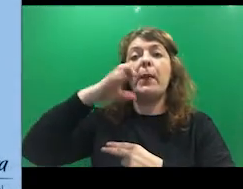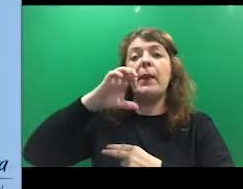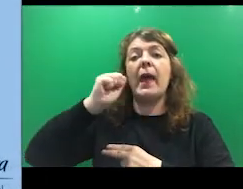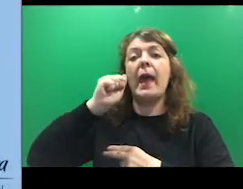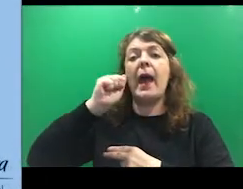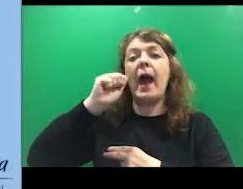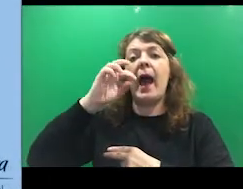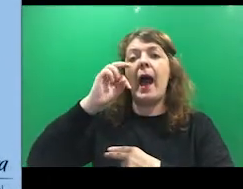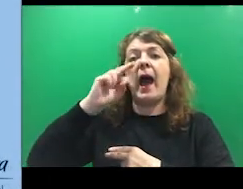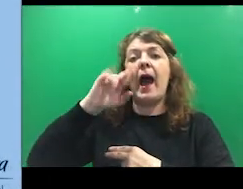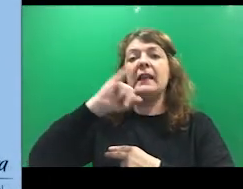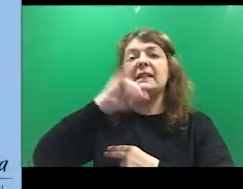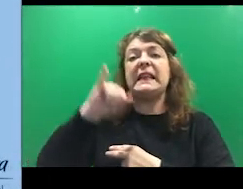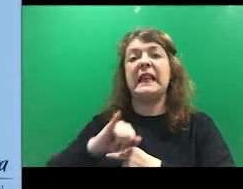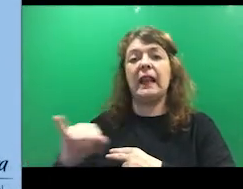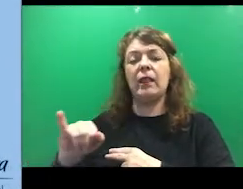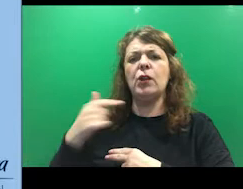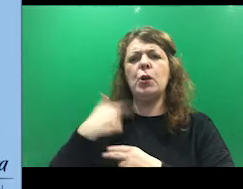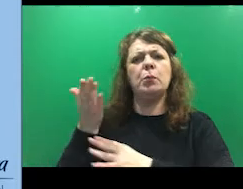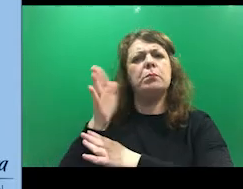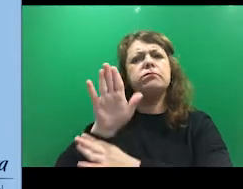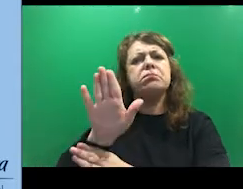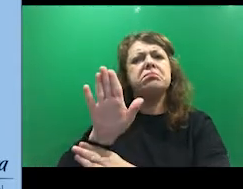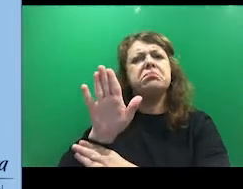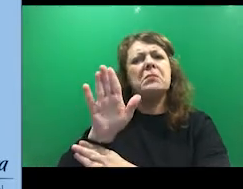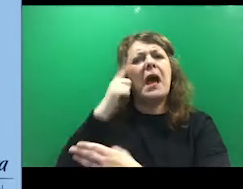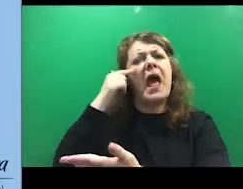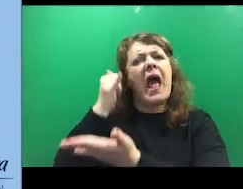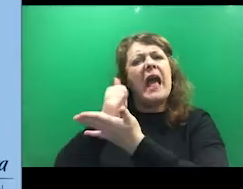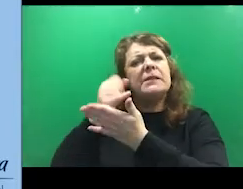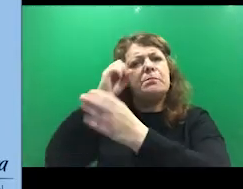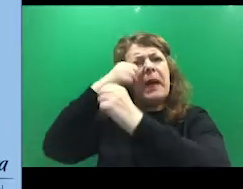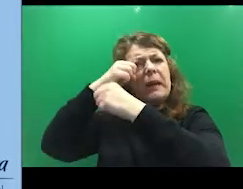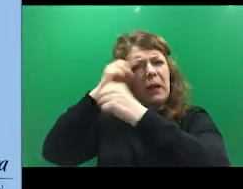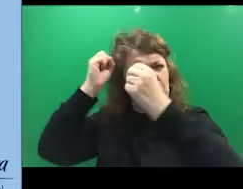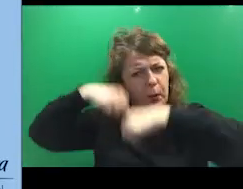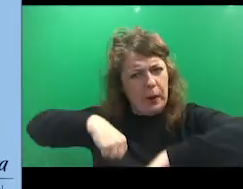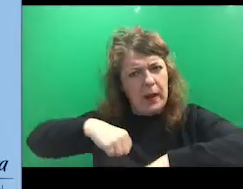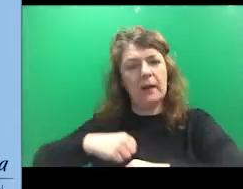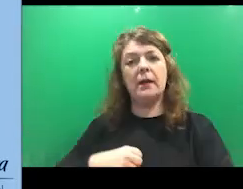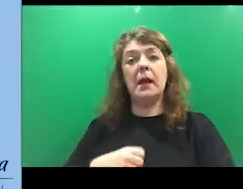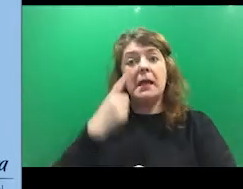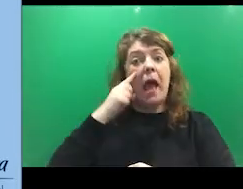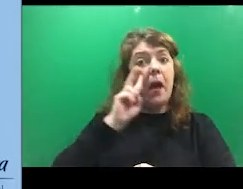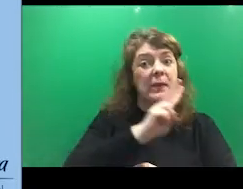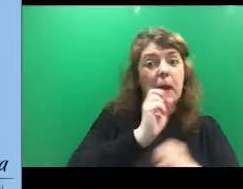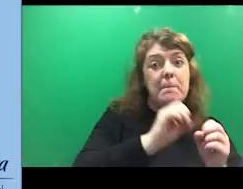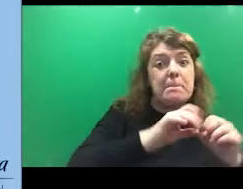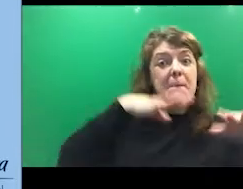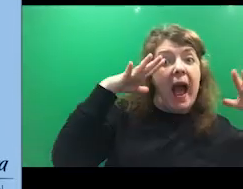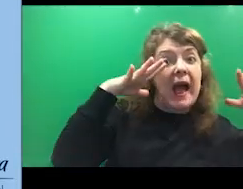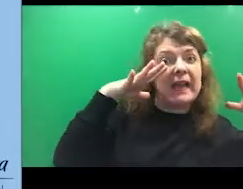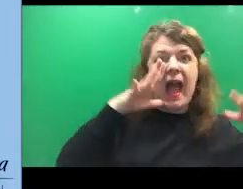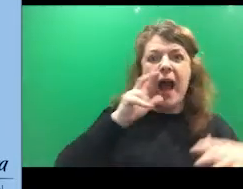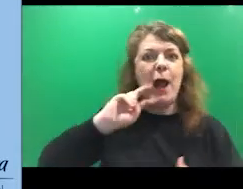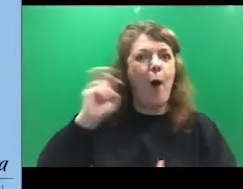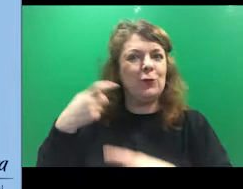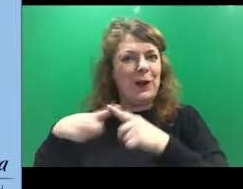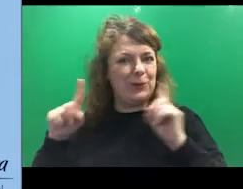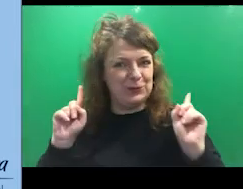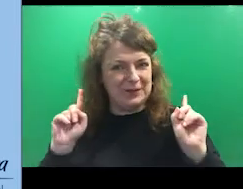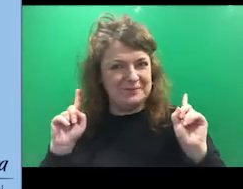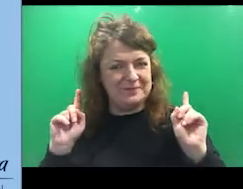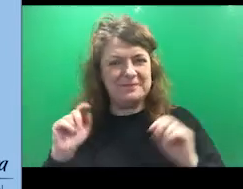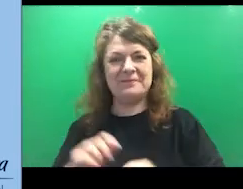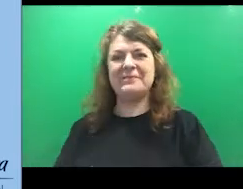Hola, yo soy Beatriz y os voy a proponer un pequeño experimento, el segundo experimento. Ya habéis visto la magia